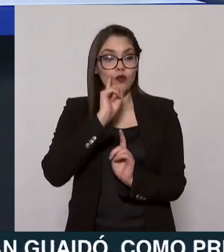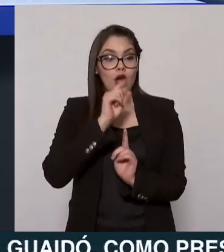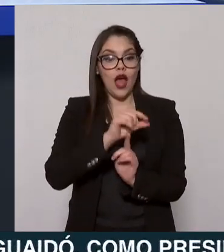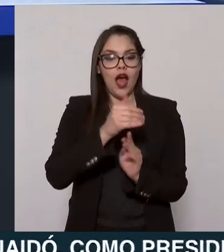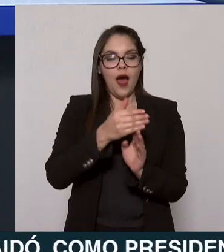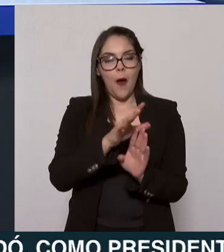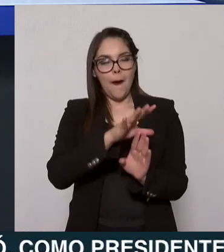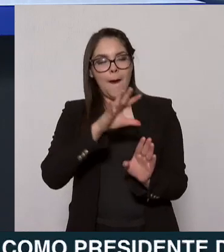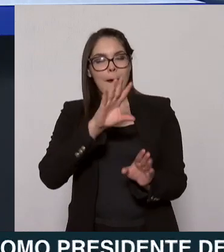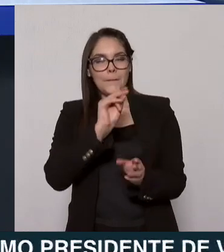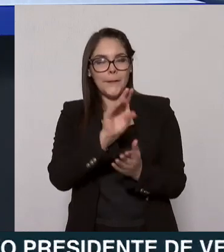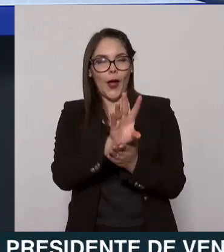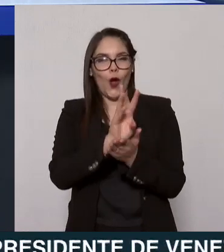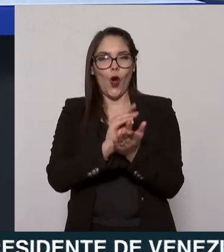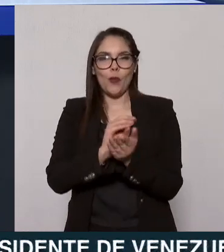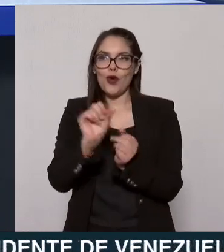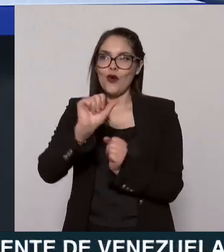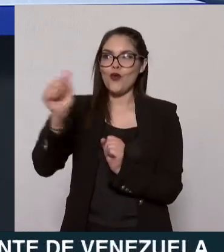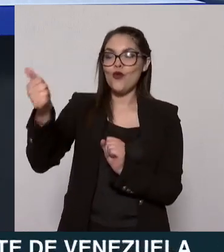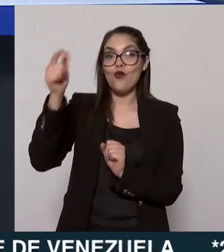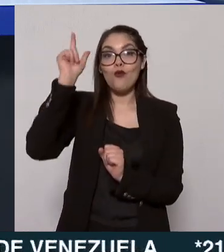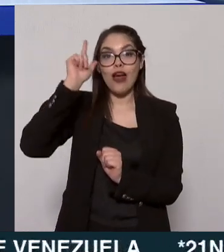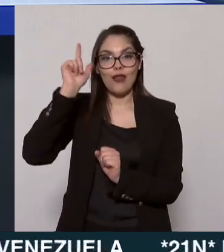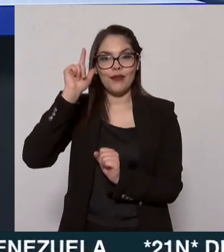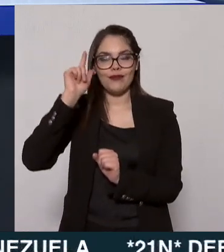ese contexto